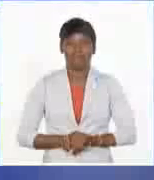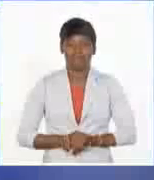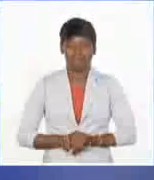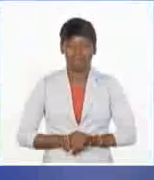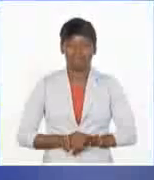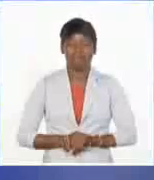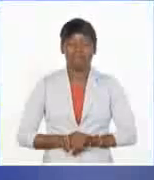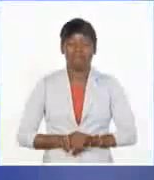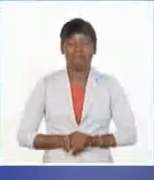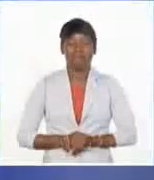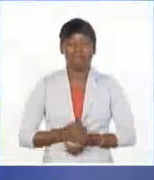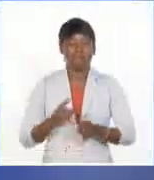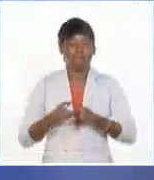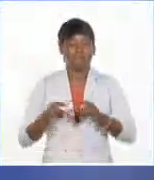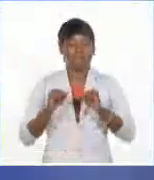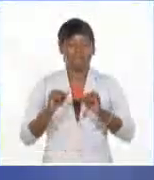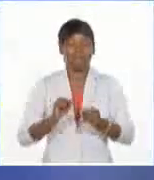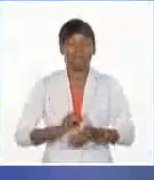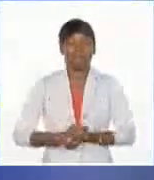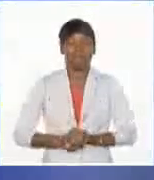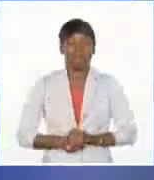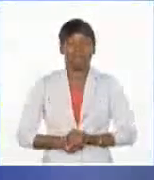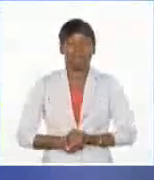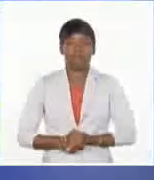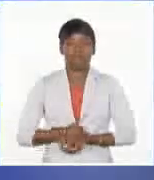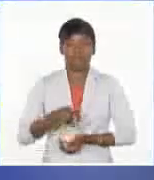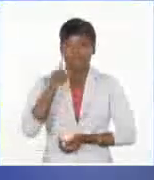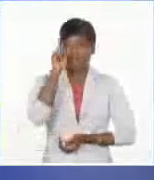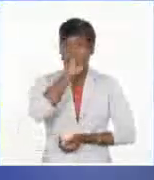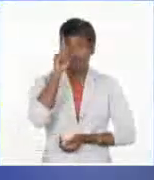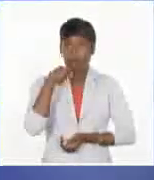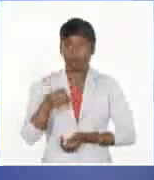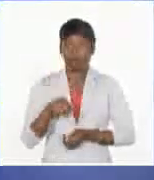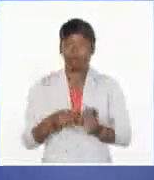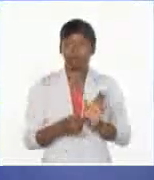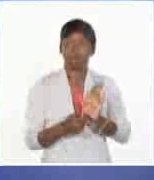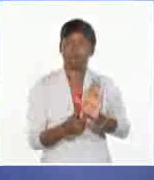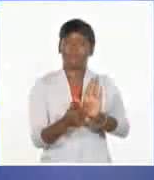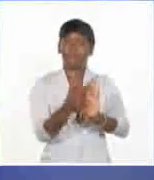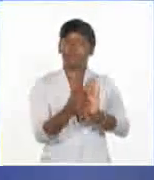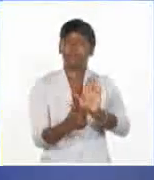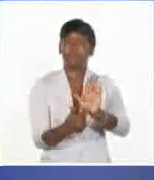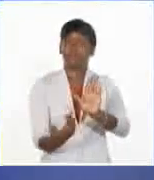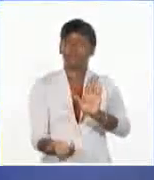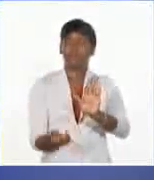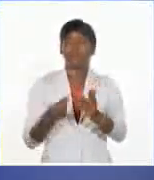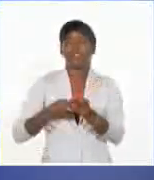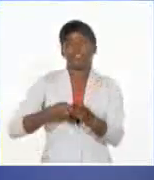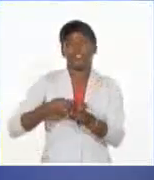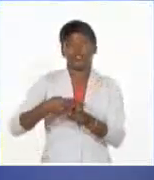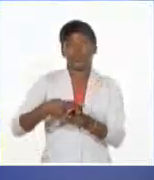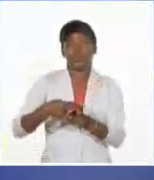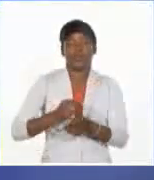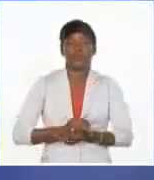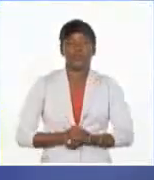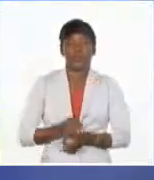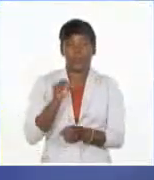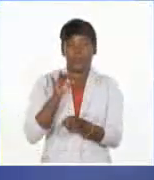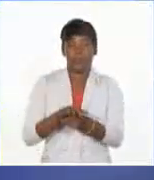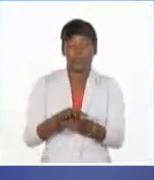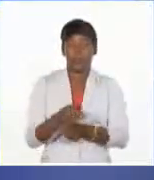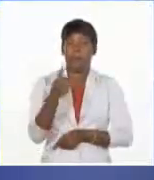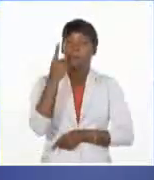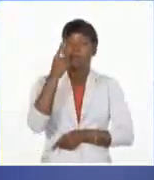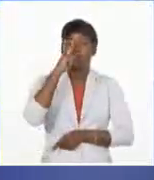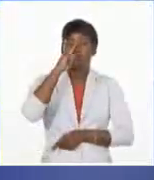Y en el reporte de cierre de nuestro noticiero de domingo les presentamos la siguiente historia. Desde niño, la pasión por el dibujo lo